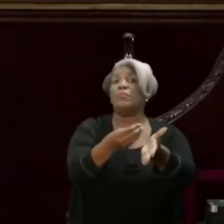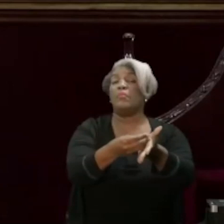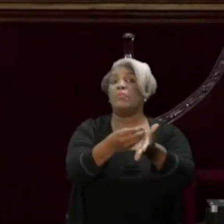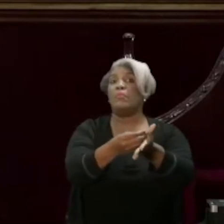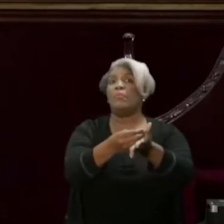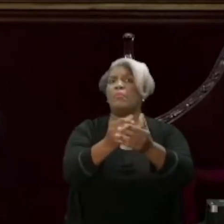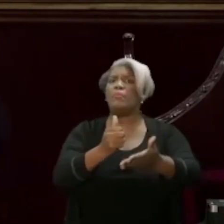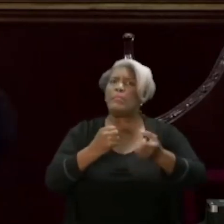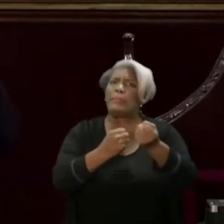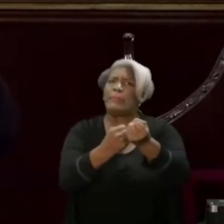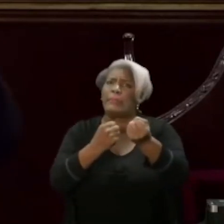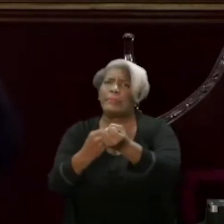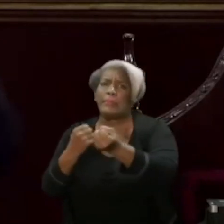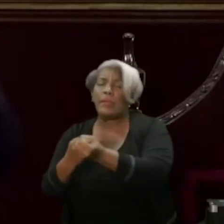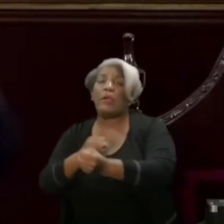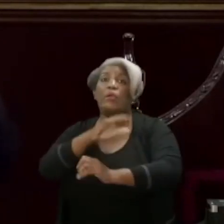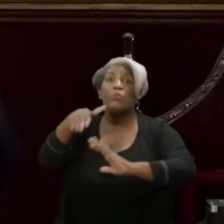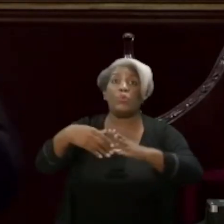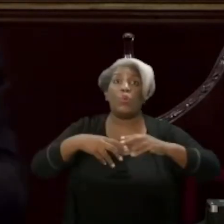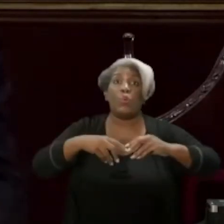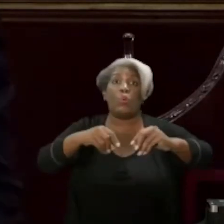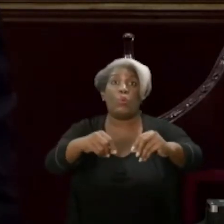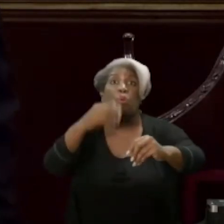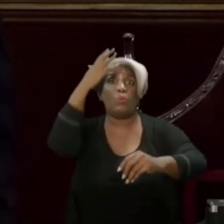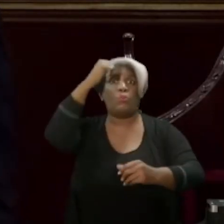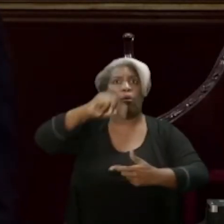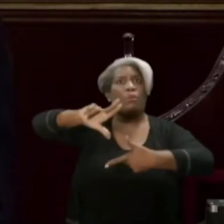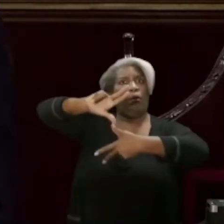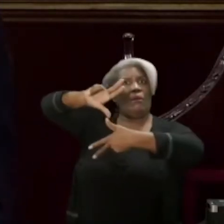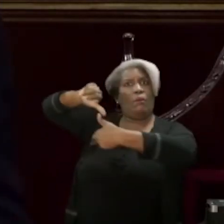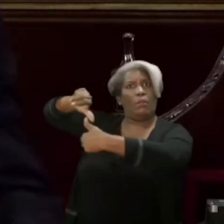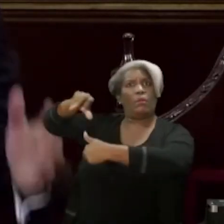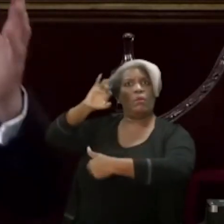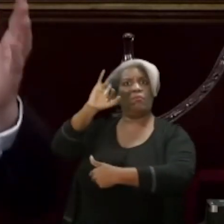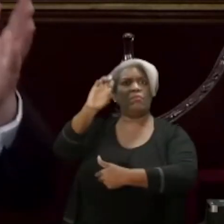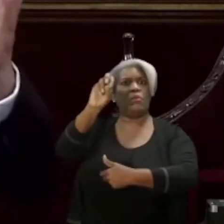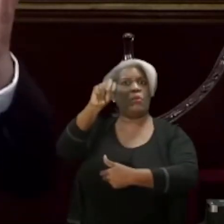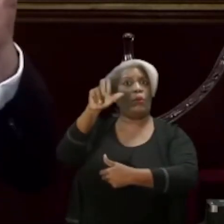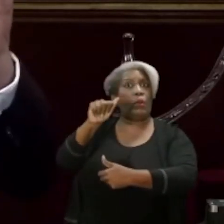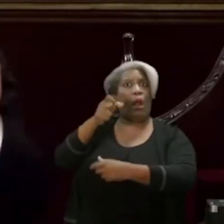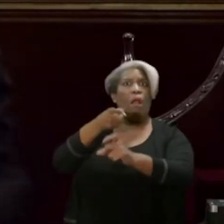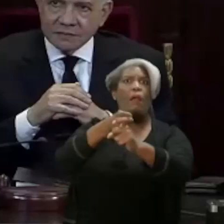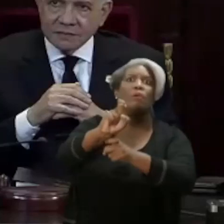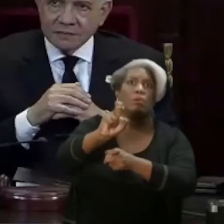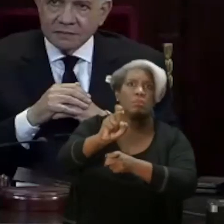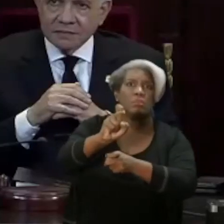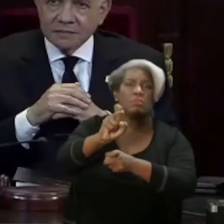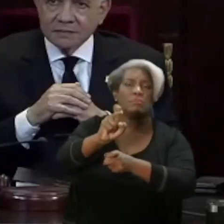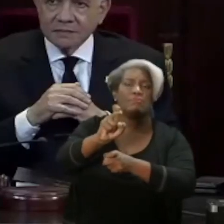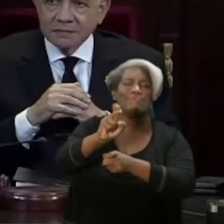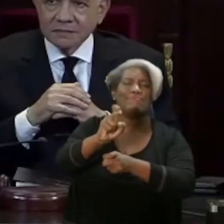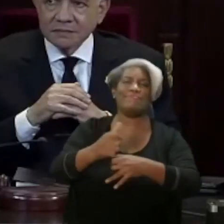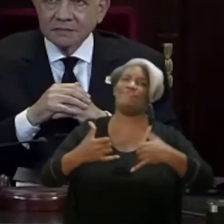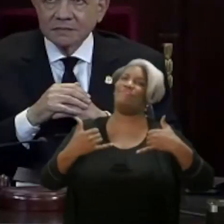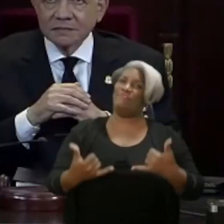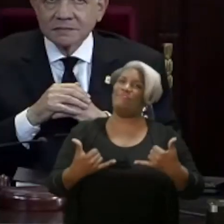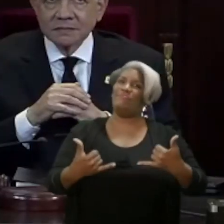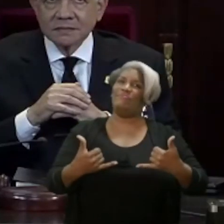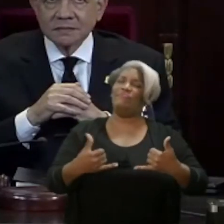los agricultores y ganaderos afectados por el huracán Fiona. Quiero saludar desde aquí